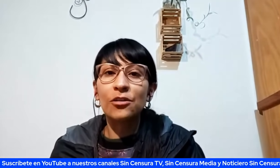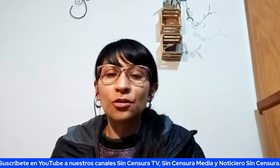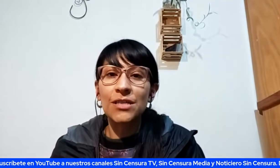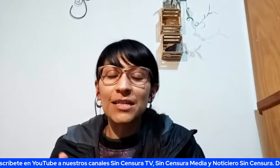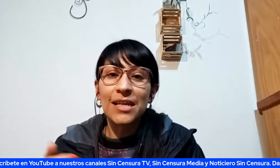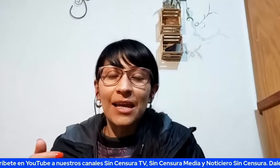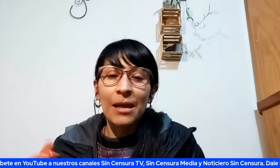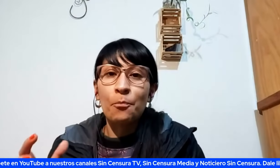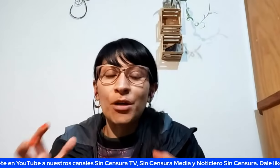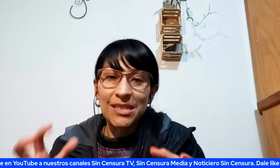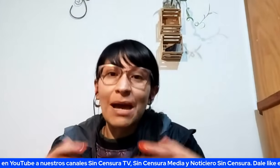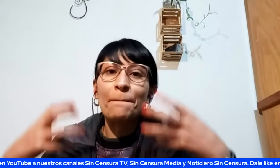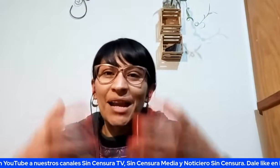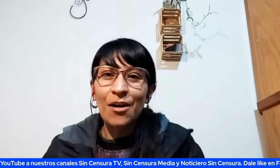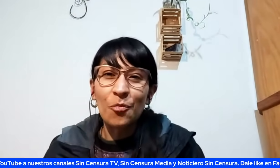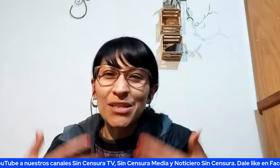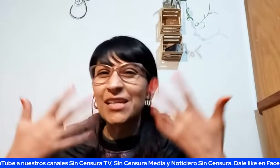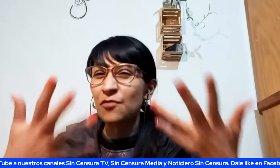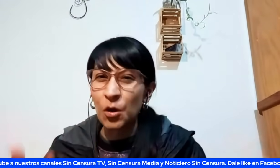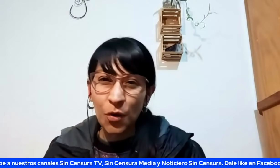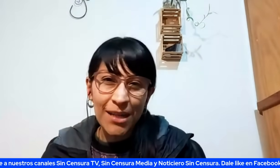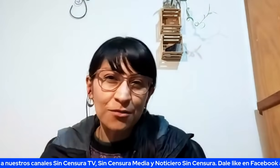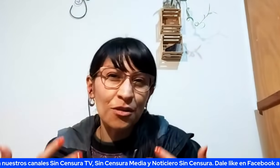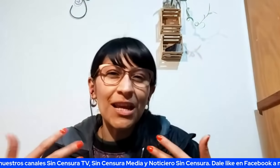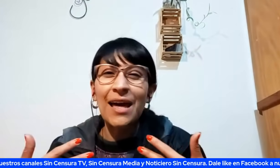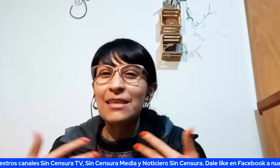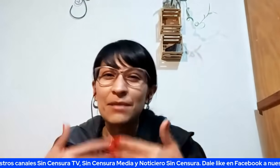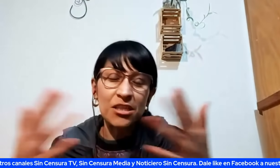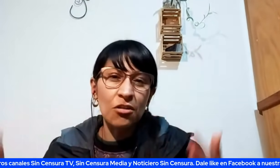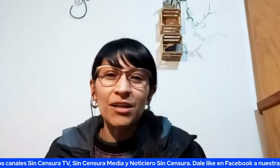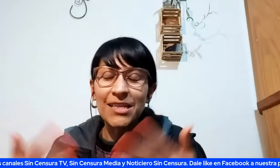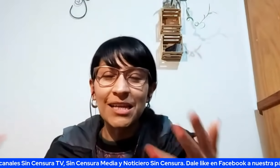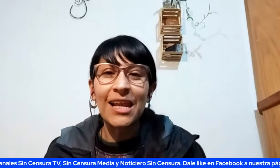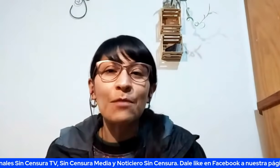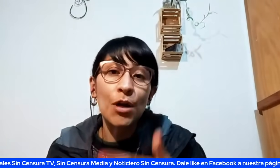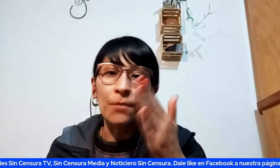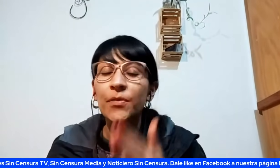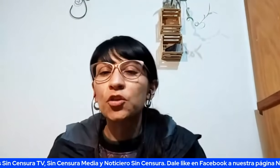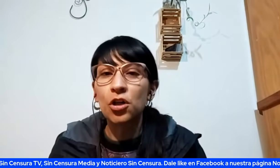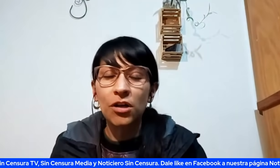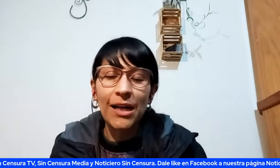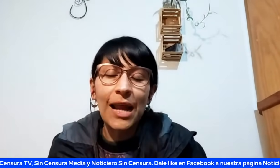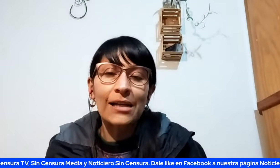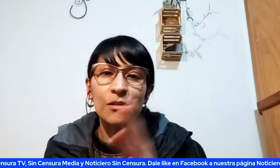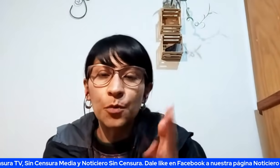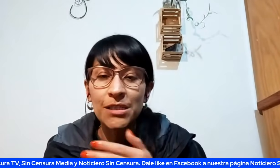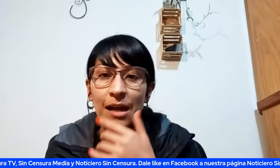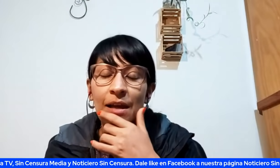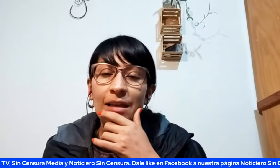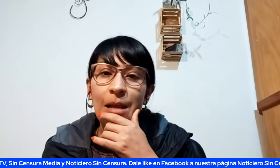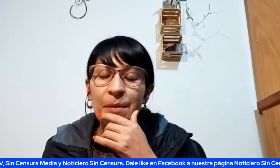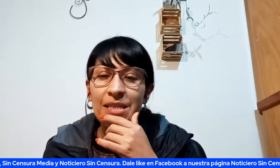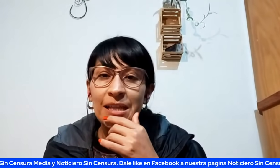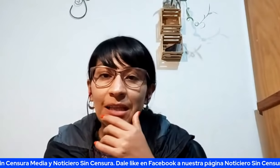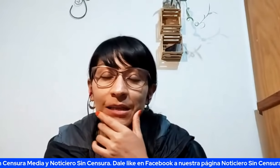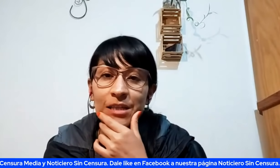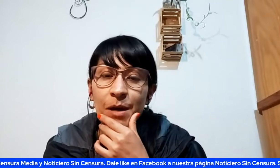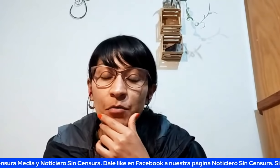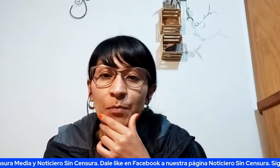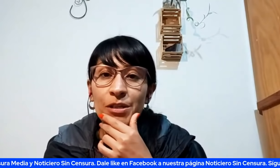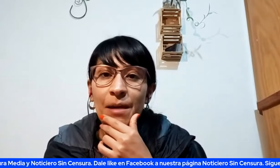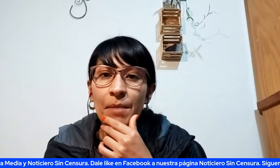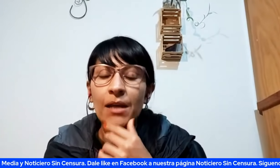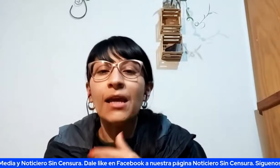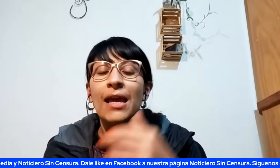democracia, y entonces pues se apela como a estas figuras, ¿no? De la división, etcétera. Y bueno, yo creo que la respuesta del presidente